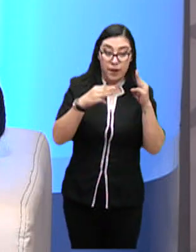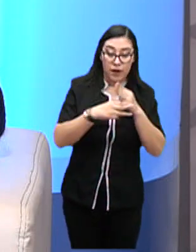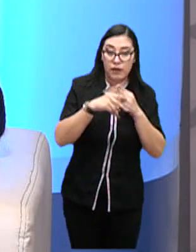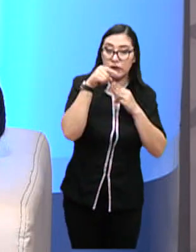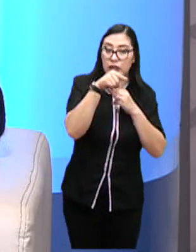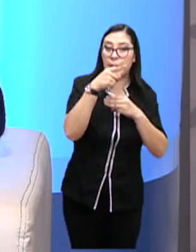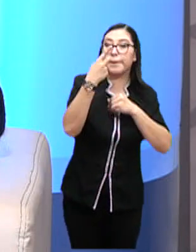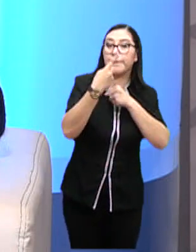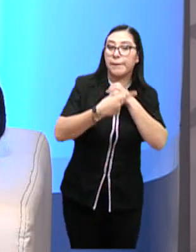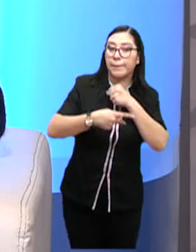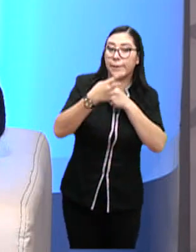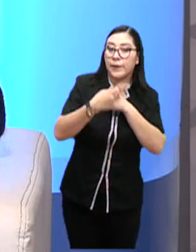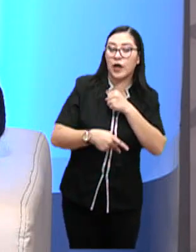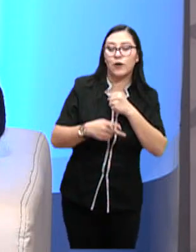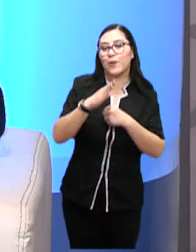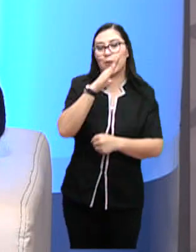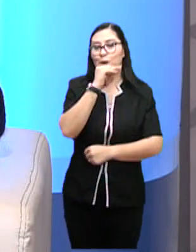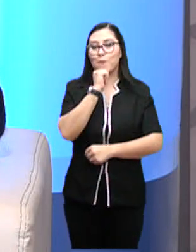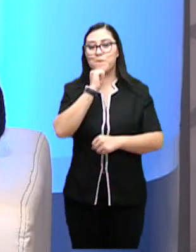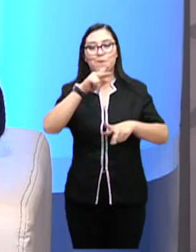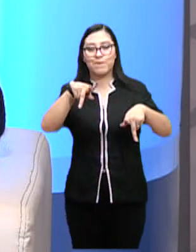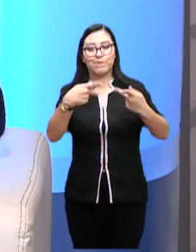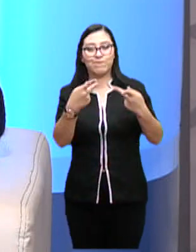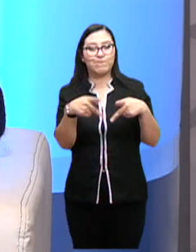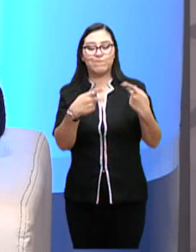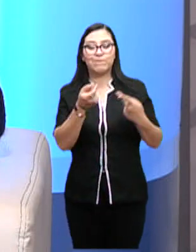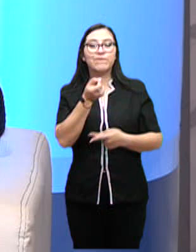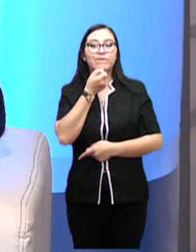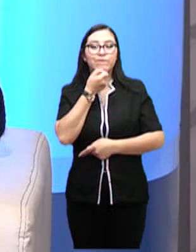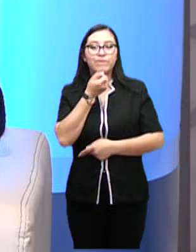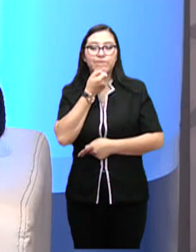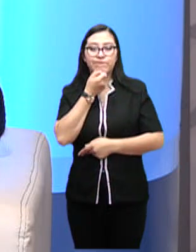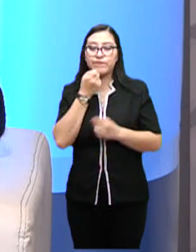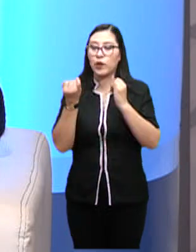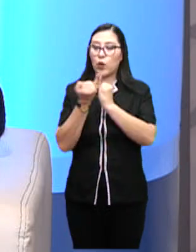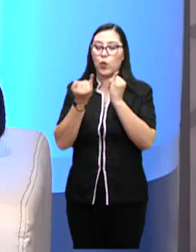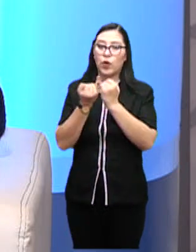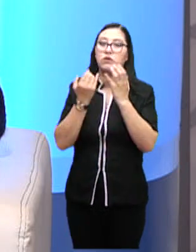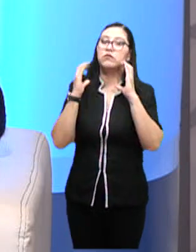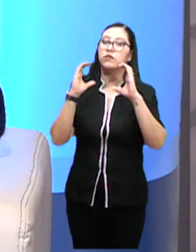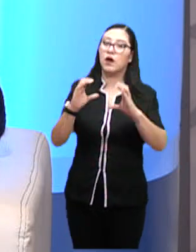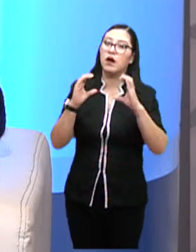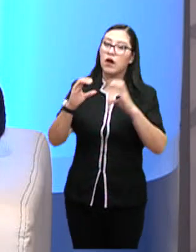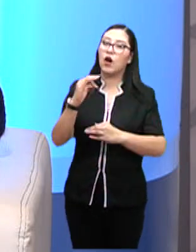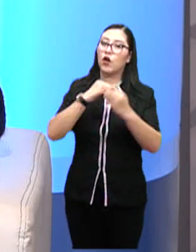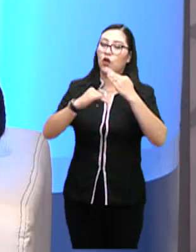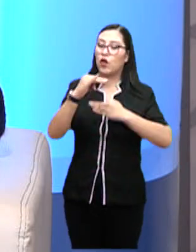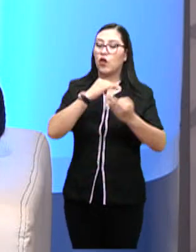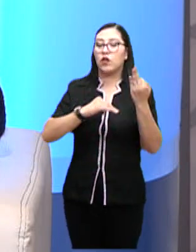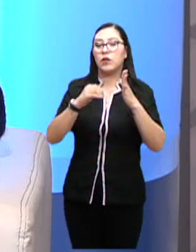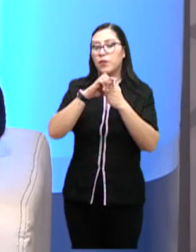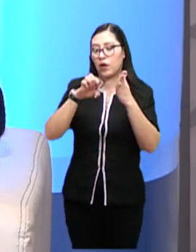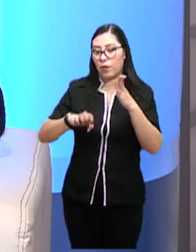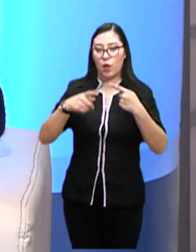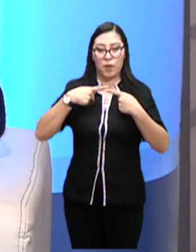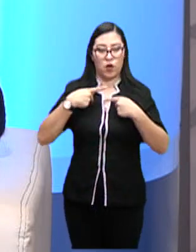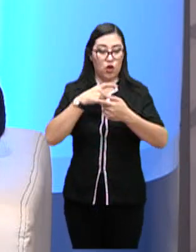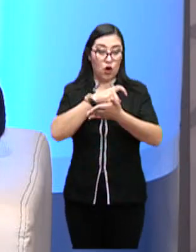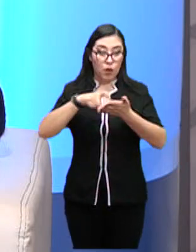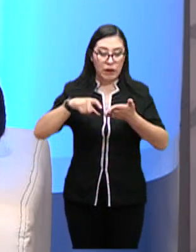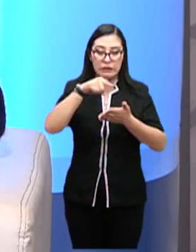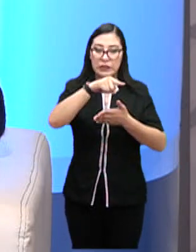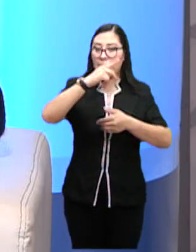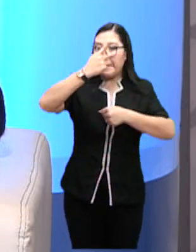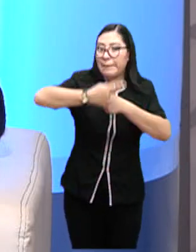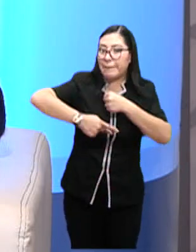material peligroso y que no se puede vender a los niños y que también les adviertan a los que lo están comprando del riesgo que esto